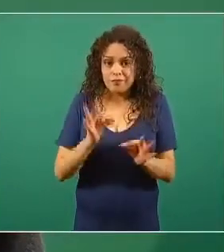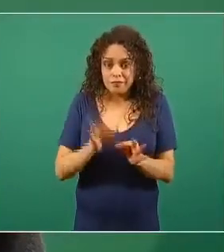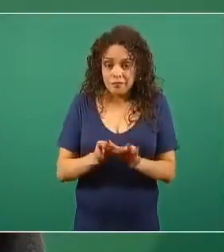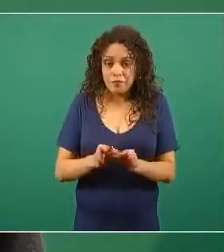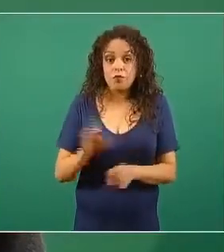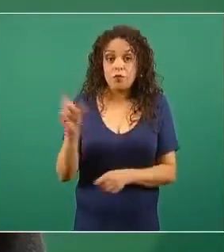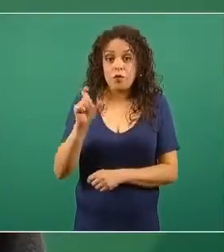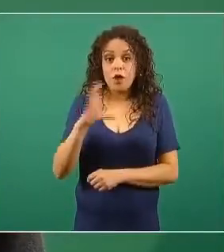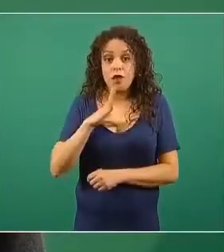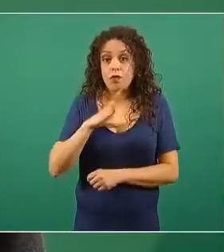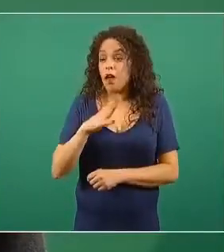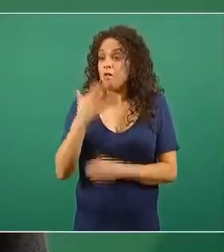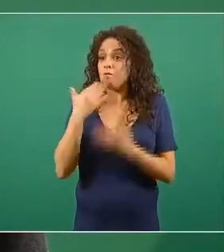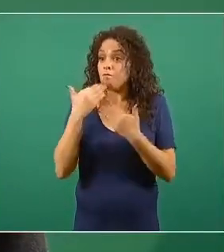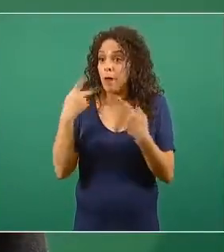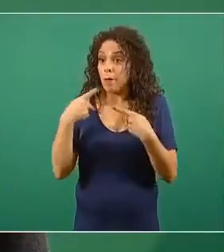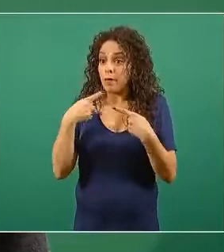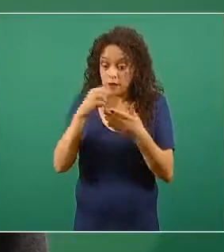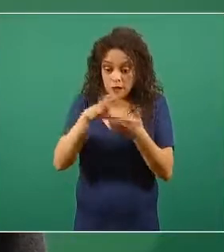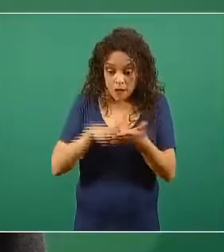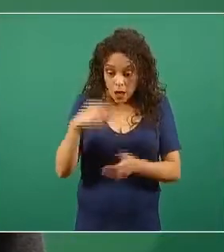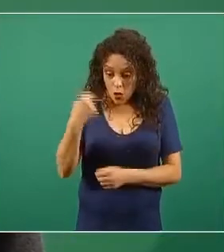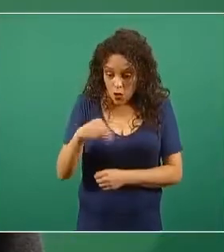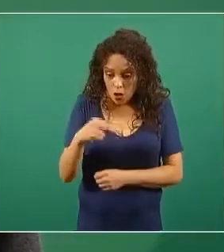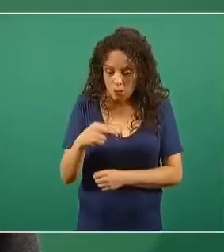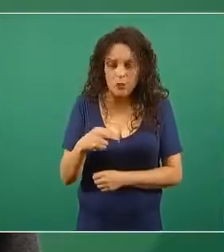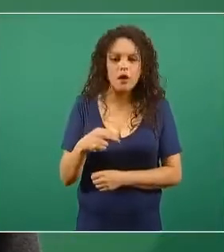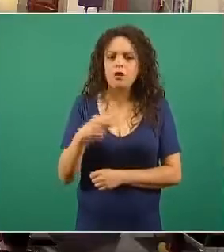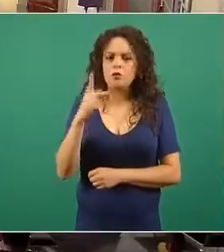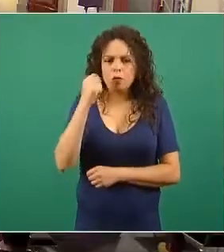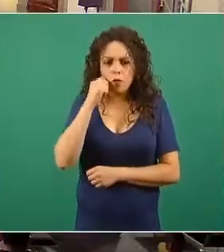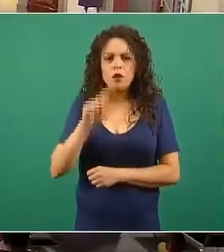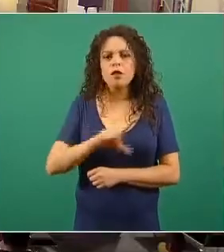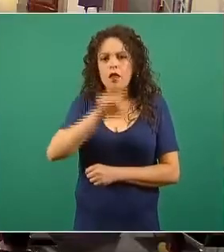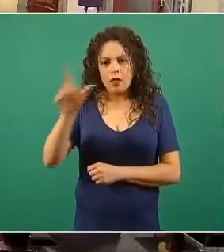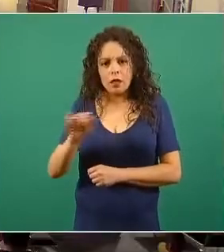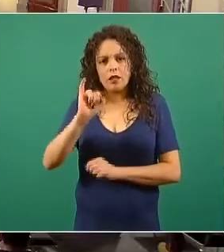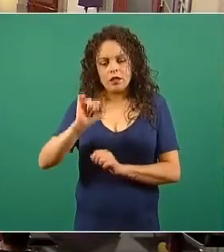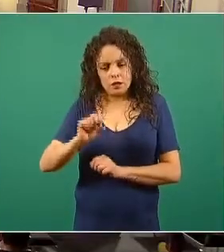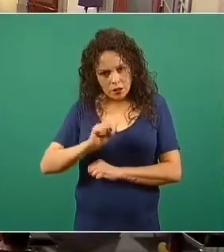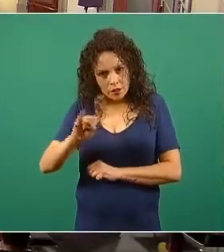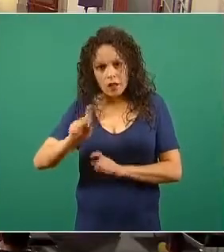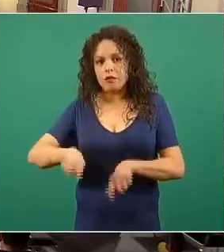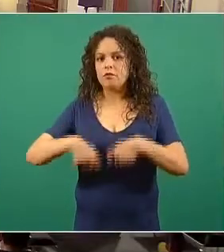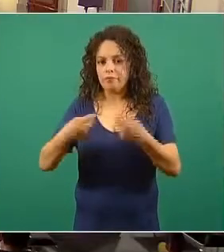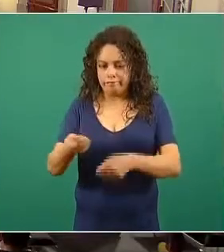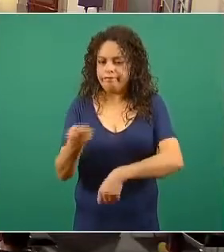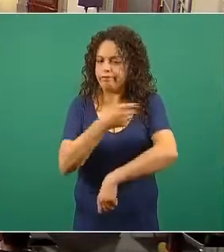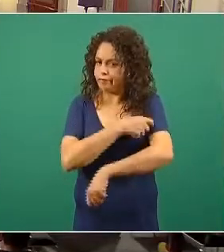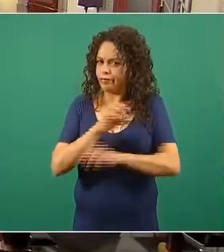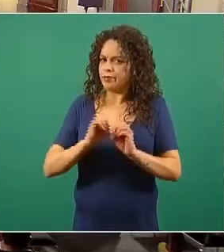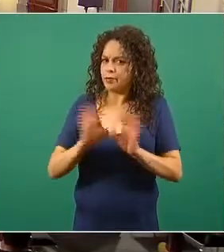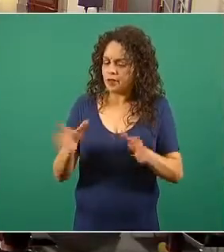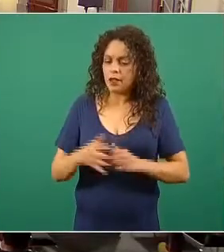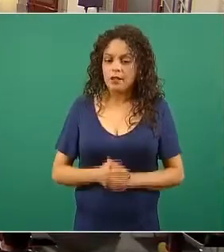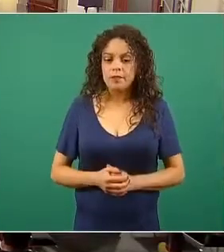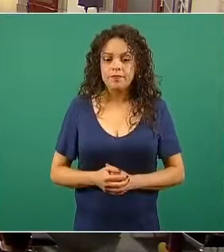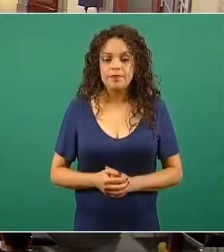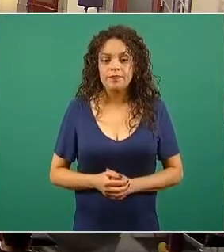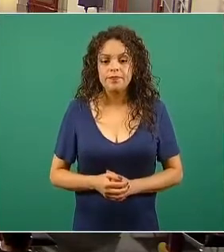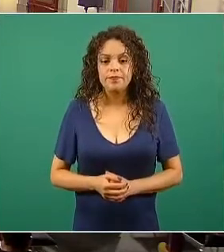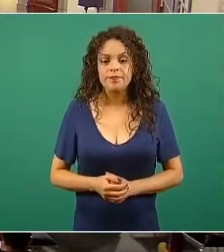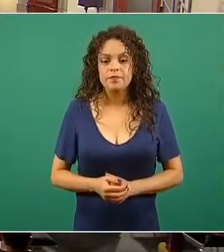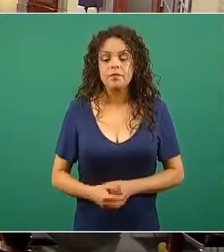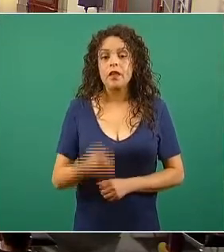estaba en el registro efectivamente pueda finalmente ser vacunado, y es lo que se espera que pueda pasar inclusive en